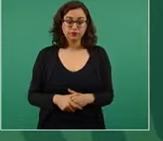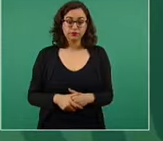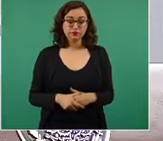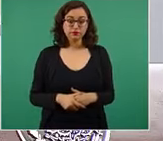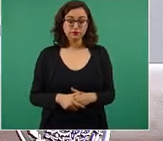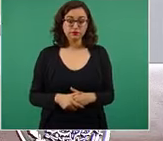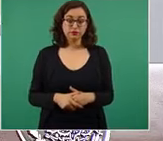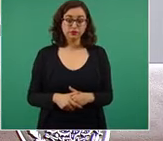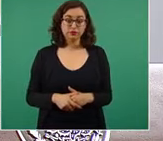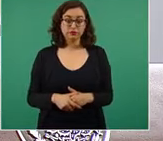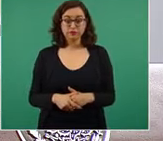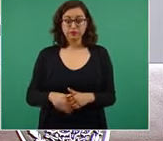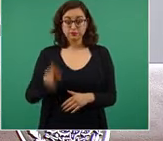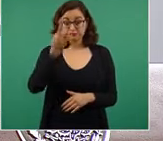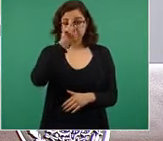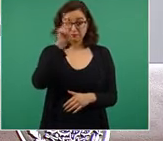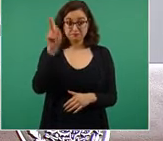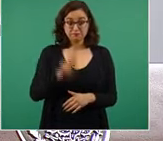habiendo